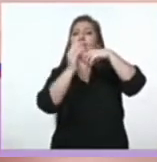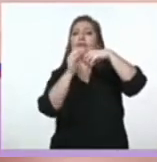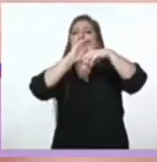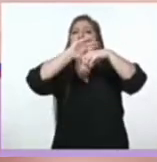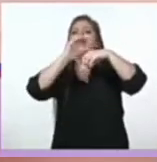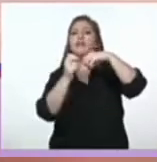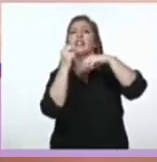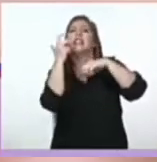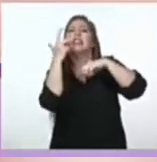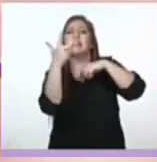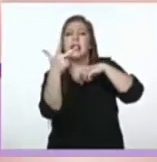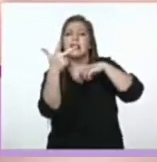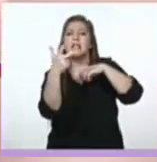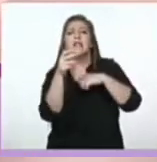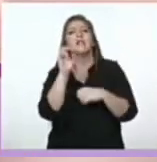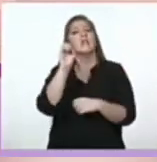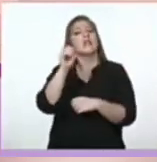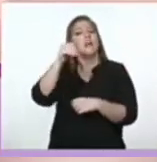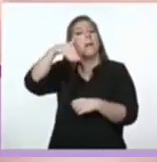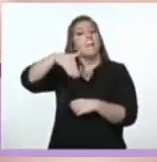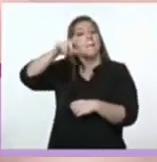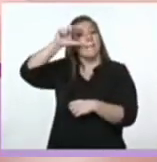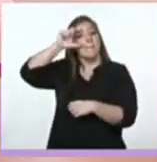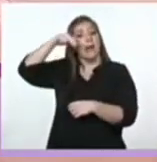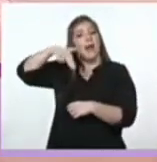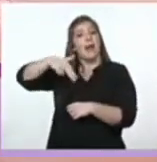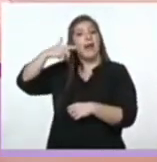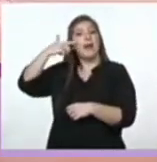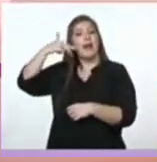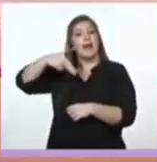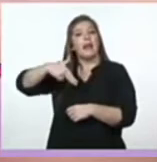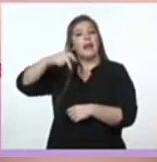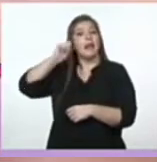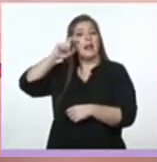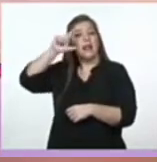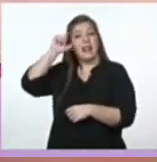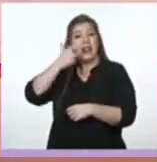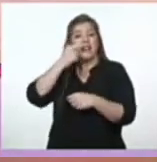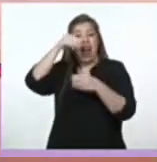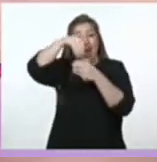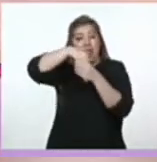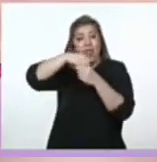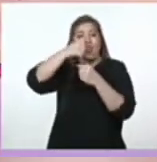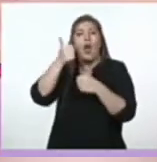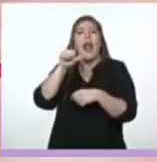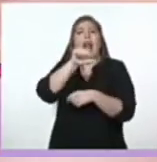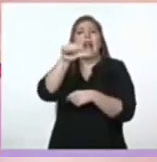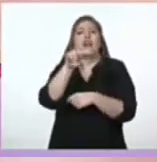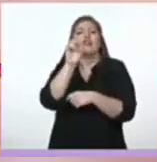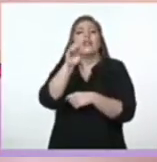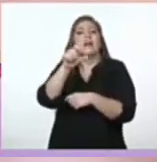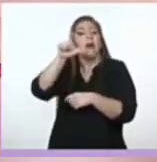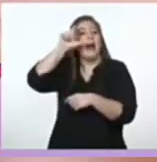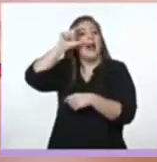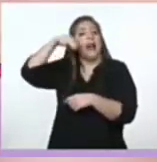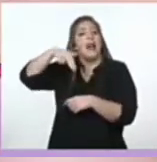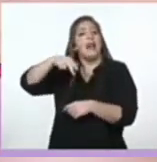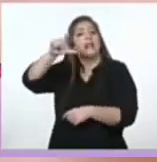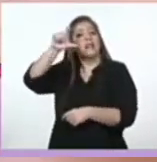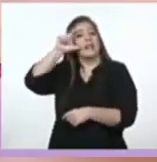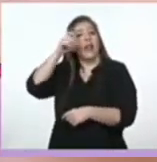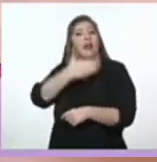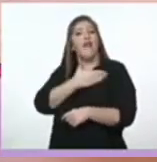las meninges, que por dentro de ellas circula el líquido cefalorraquídeo, tiene una función, digamos, por decirlo de manera